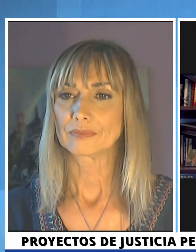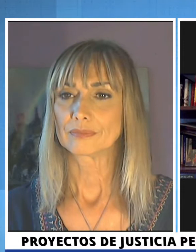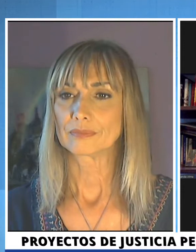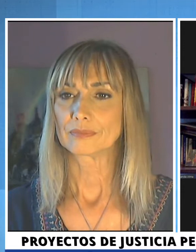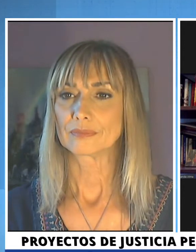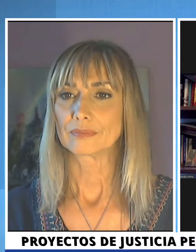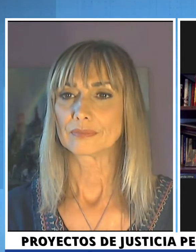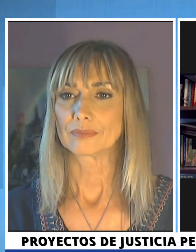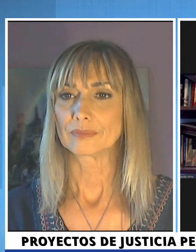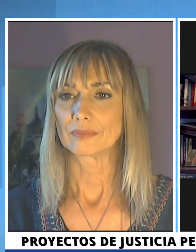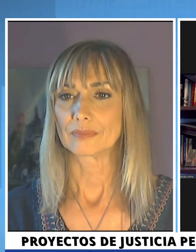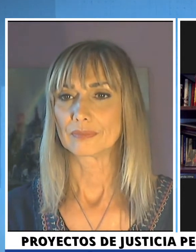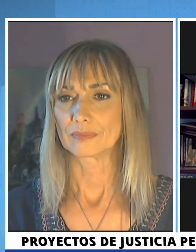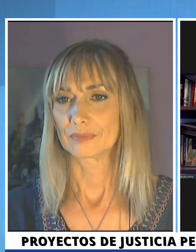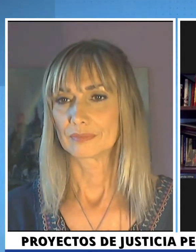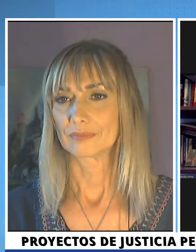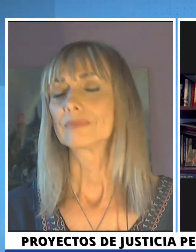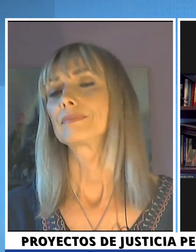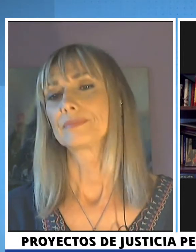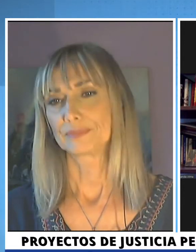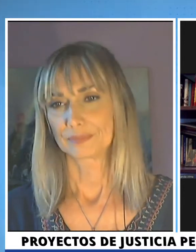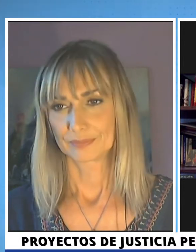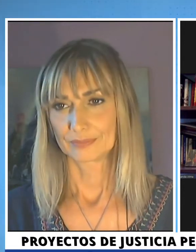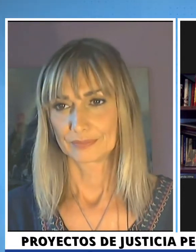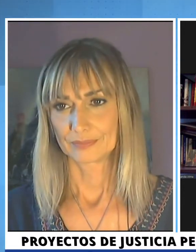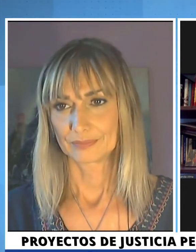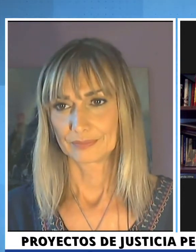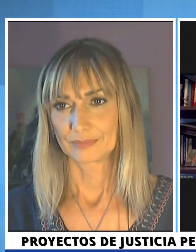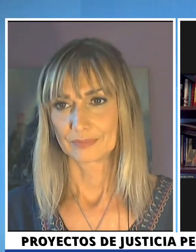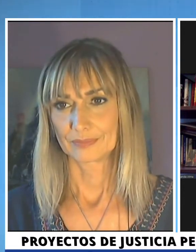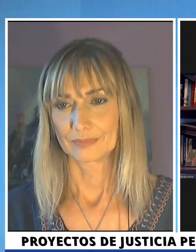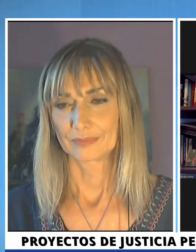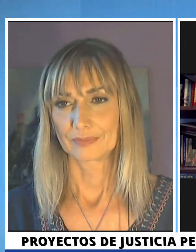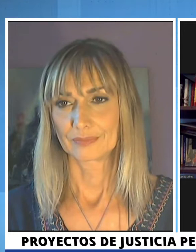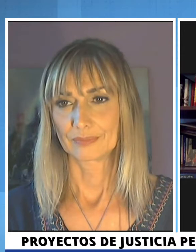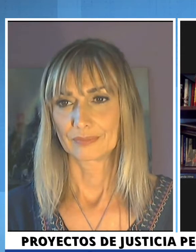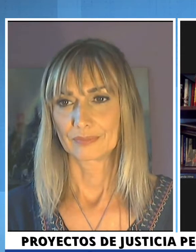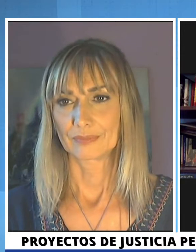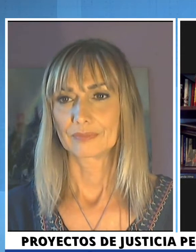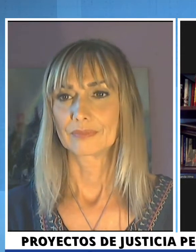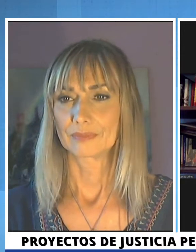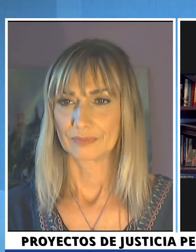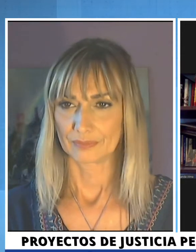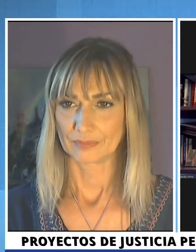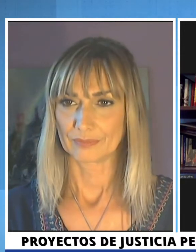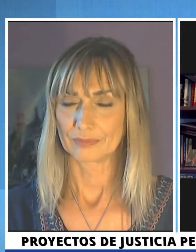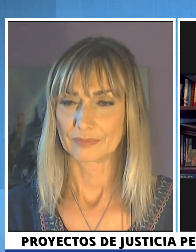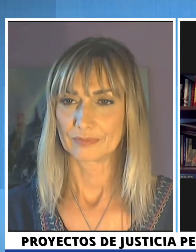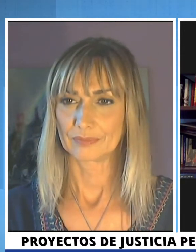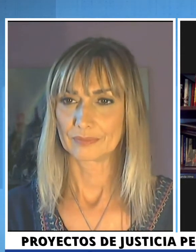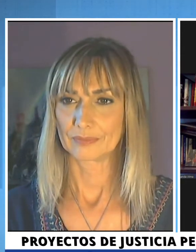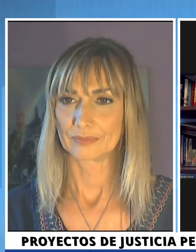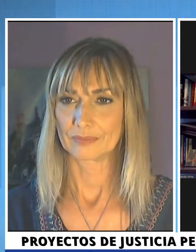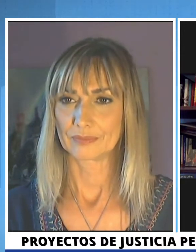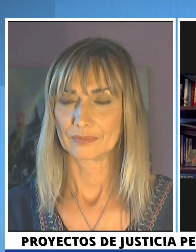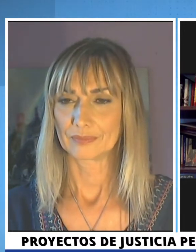no importa la cantidad de leyes, que yo creo que sí, por supuesto es muy importante que el Congreso sea precursor en la sanción de este tipo de